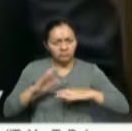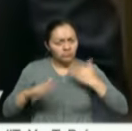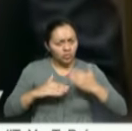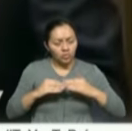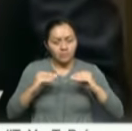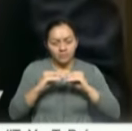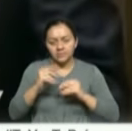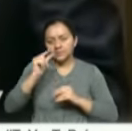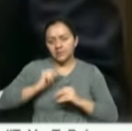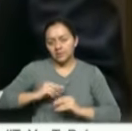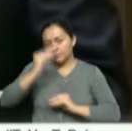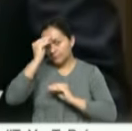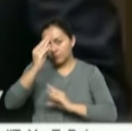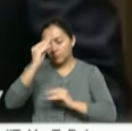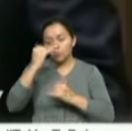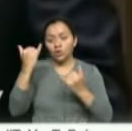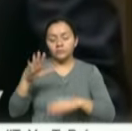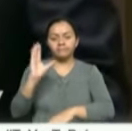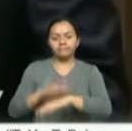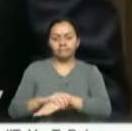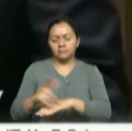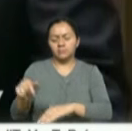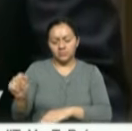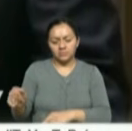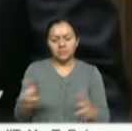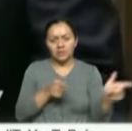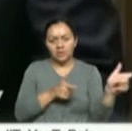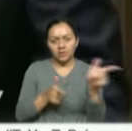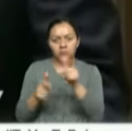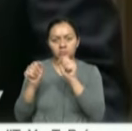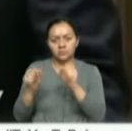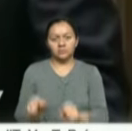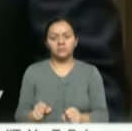como he dicho, tenemos todos los motivos para pensar que es un acto terrorista.